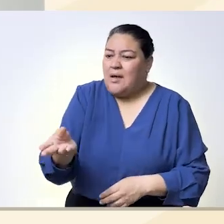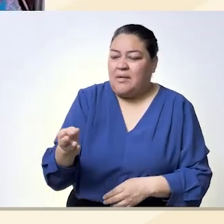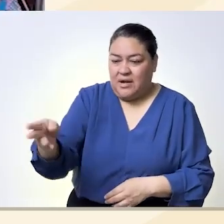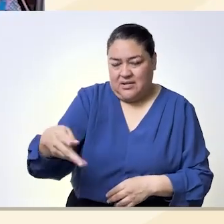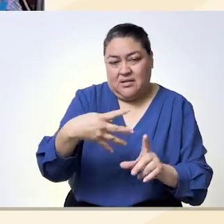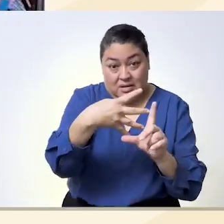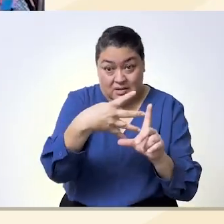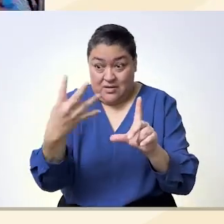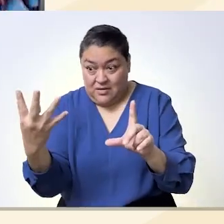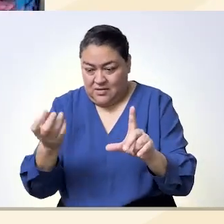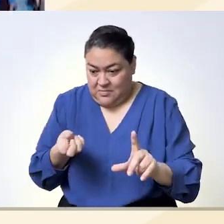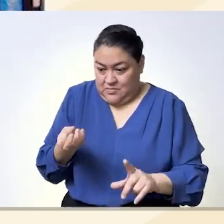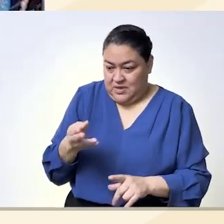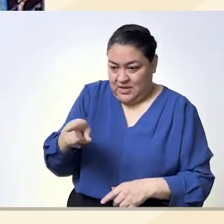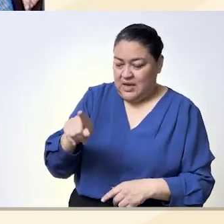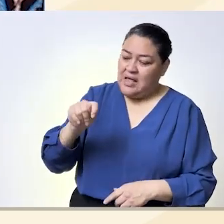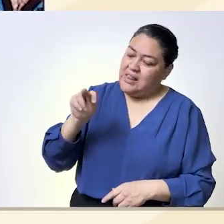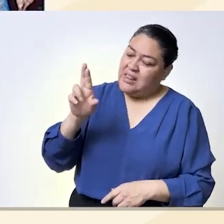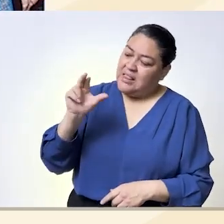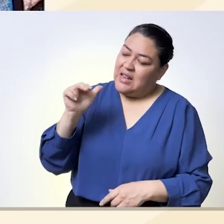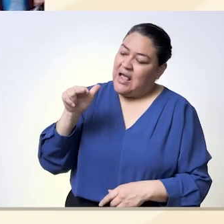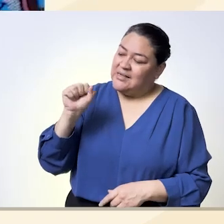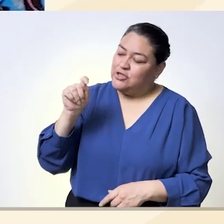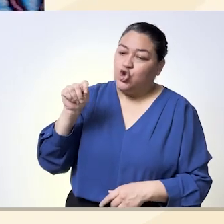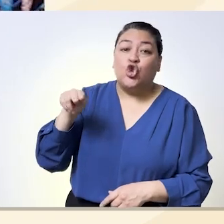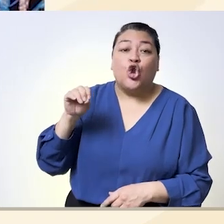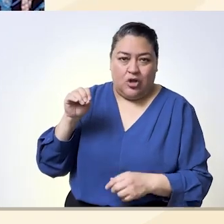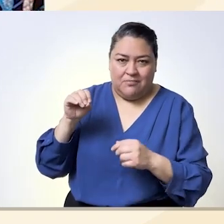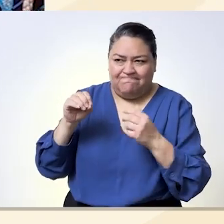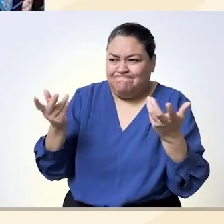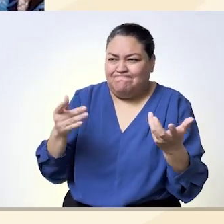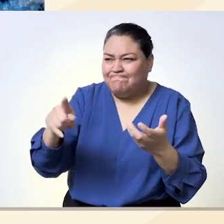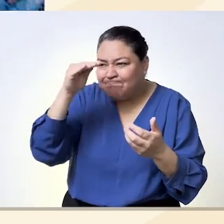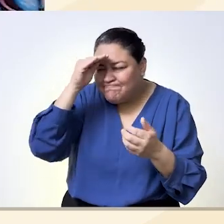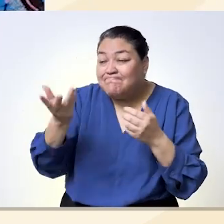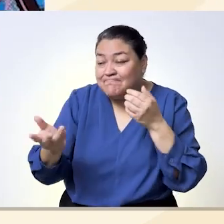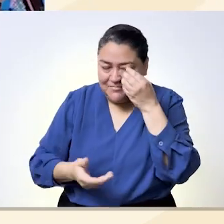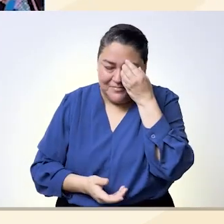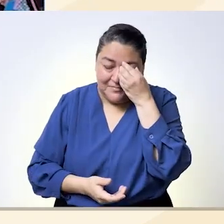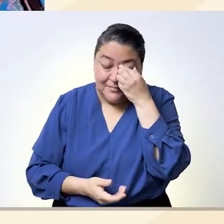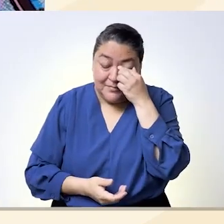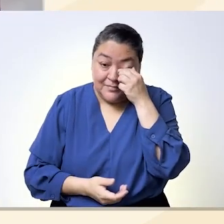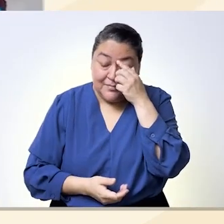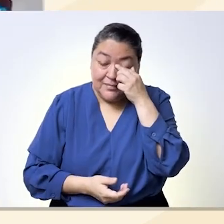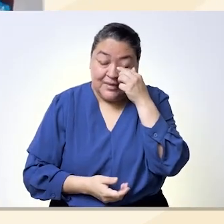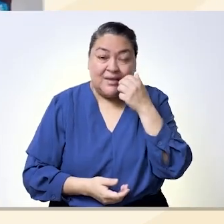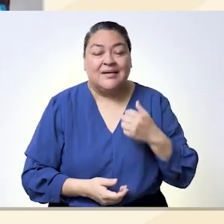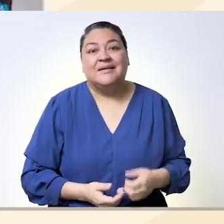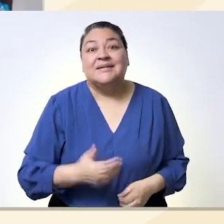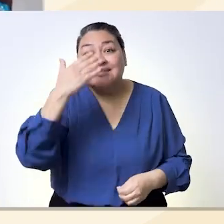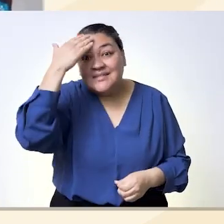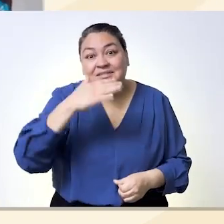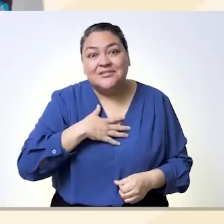palabra, trastorno, ¿no? Entonces, si tienes las dos, eres doblemente trastornado, ¿no? ¿Qué nos cuentas al respecto? Híjole, podría